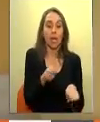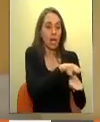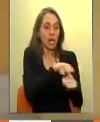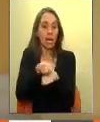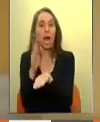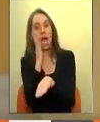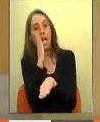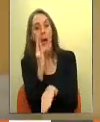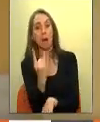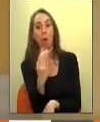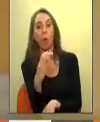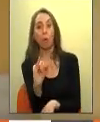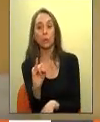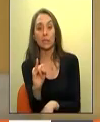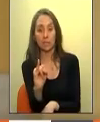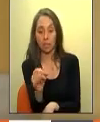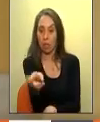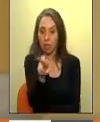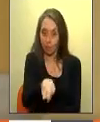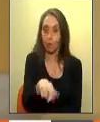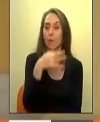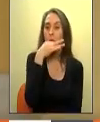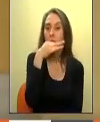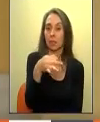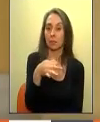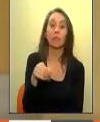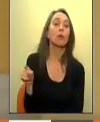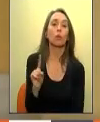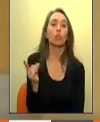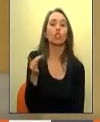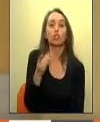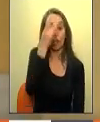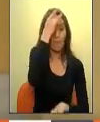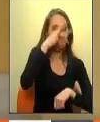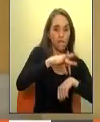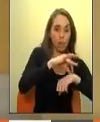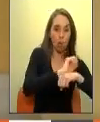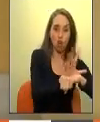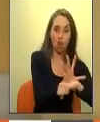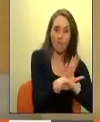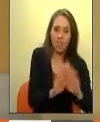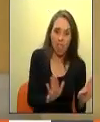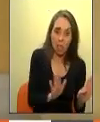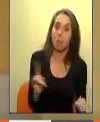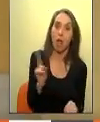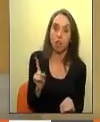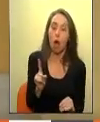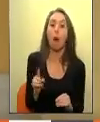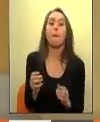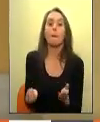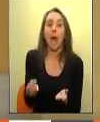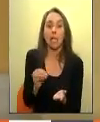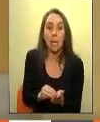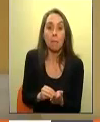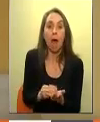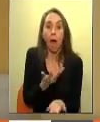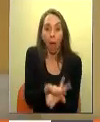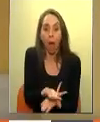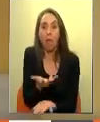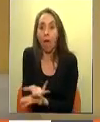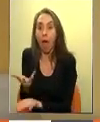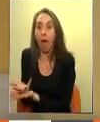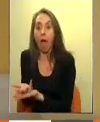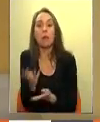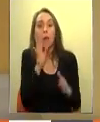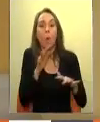críticas. O sea, le vuelvo a insistir, esto no es solo para pacientes COVID, sino que es para aumentar las capacidades de